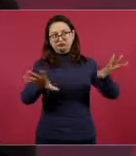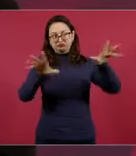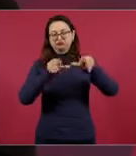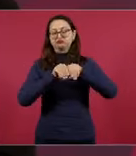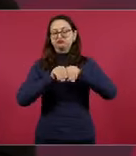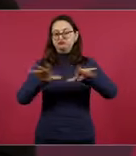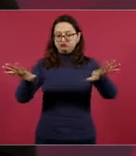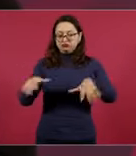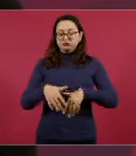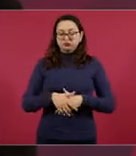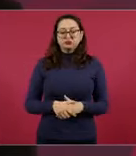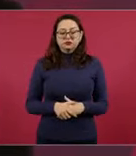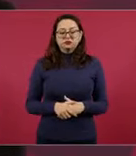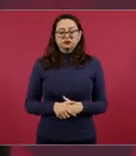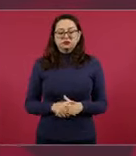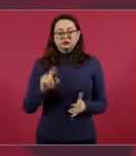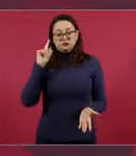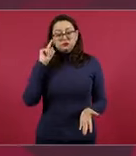yo creo que